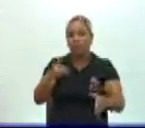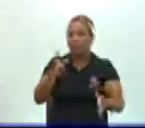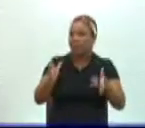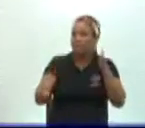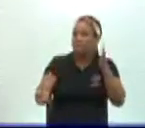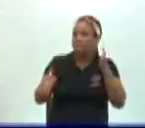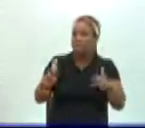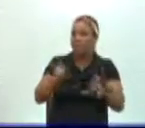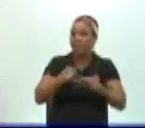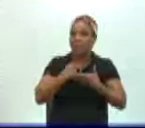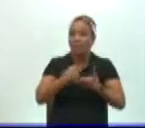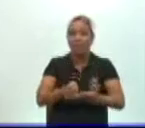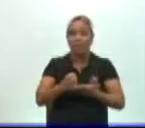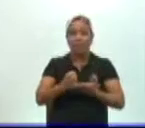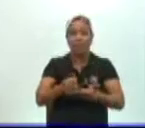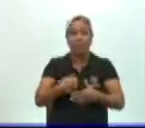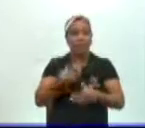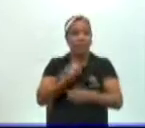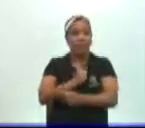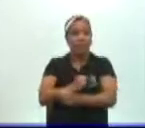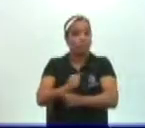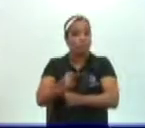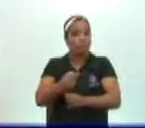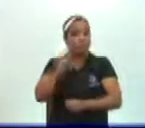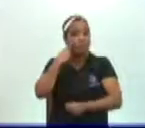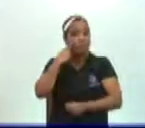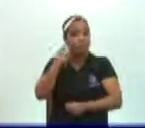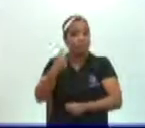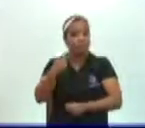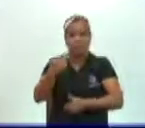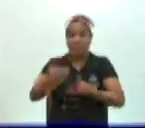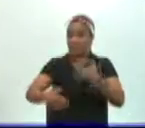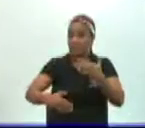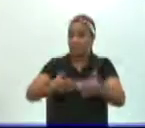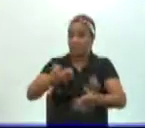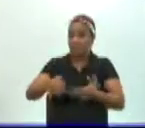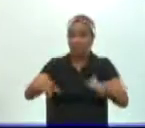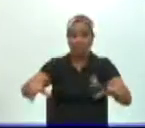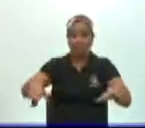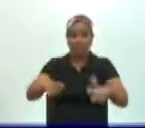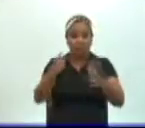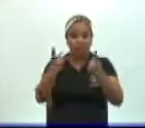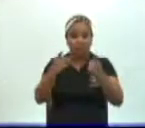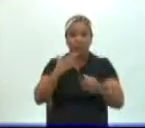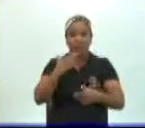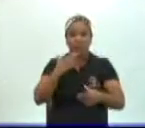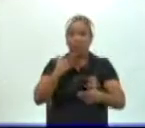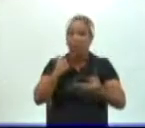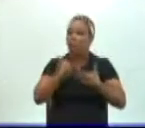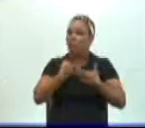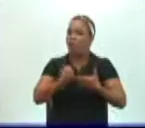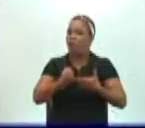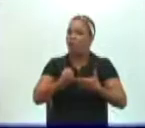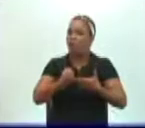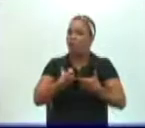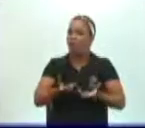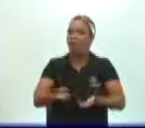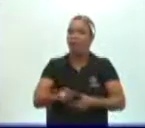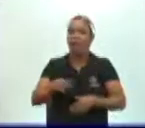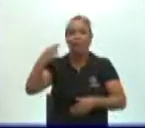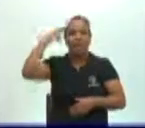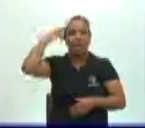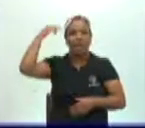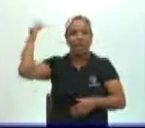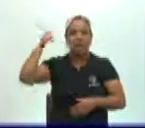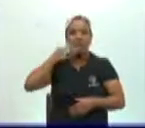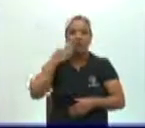con ayuda de su profesor para ver el impacto de este proceso en Francia, cómo va a influir en Haití y cómo esto va a llevar